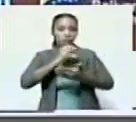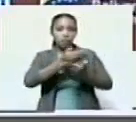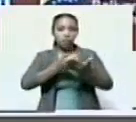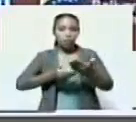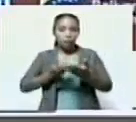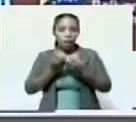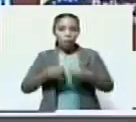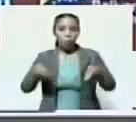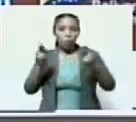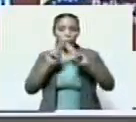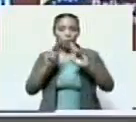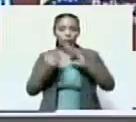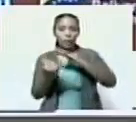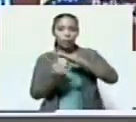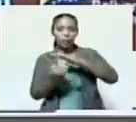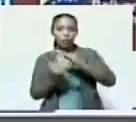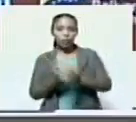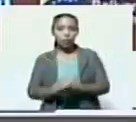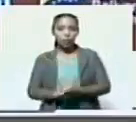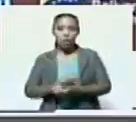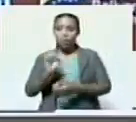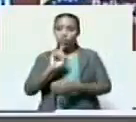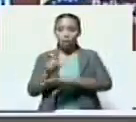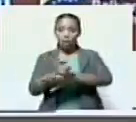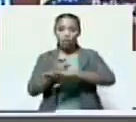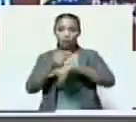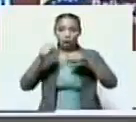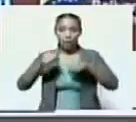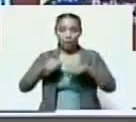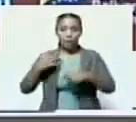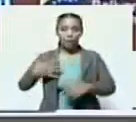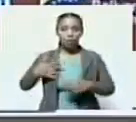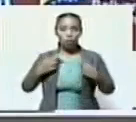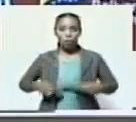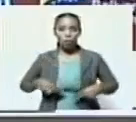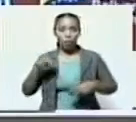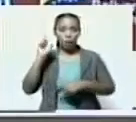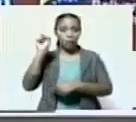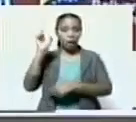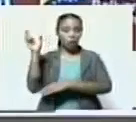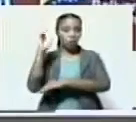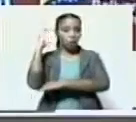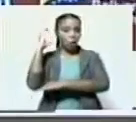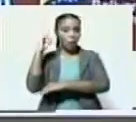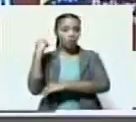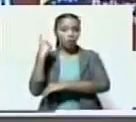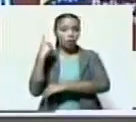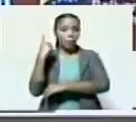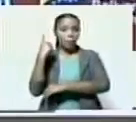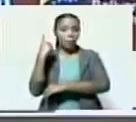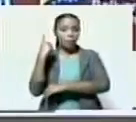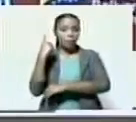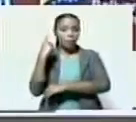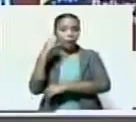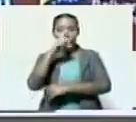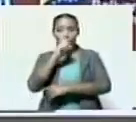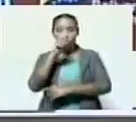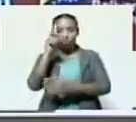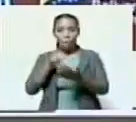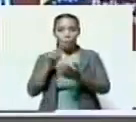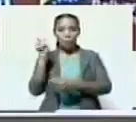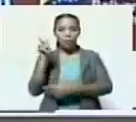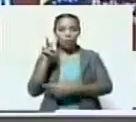órganos, pues, no gubernamentales, de derechos humanos en Colombia. Solamente en el año 2022 se